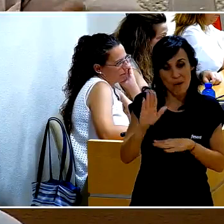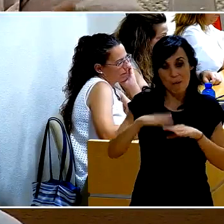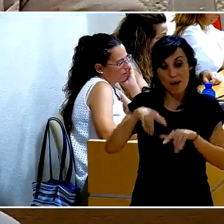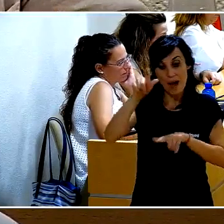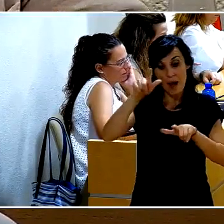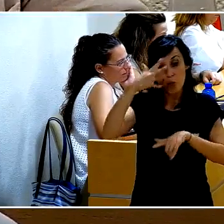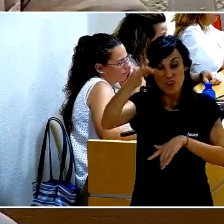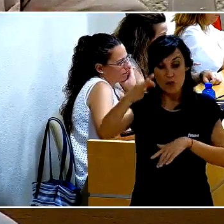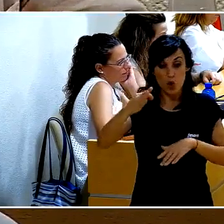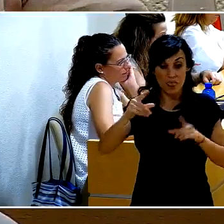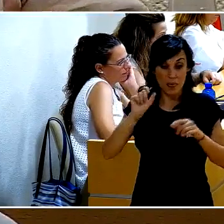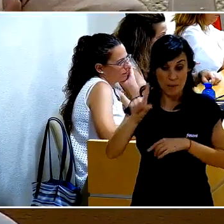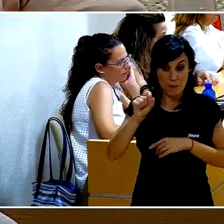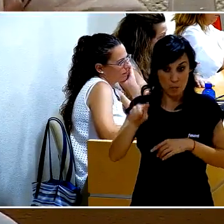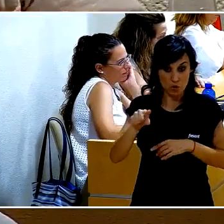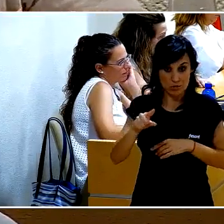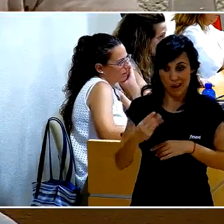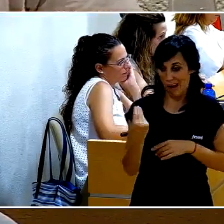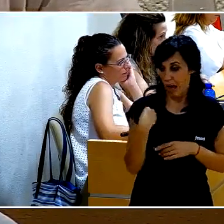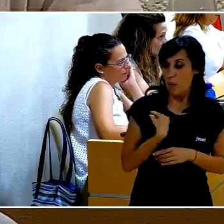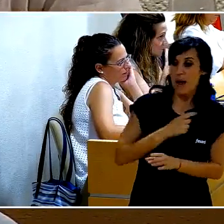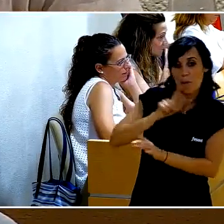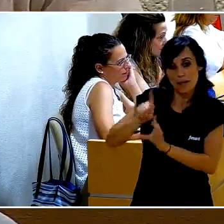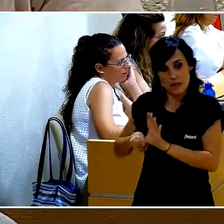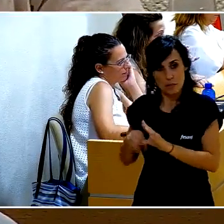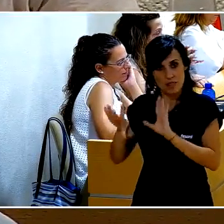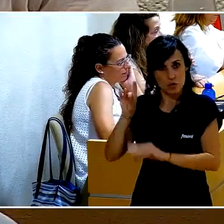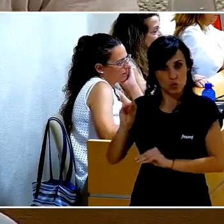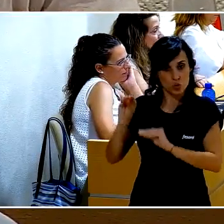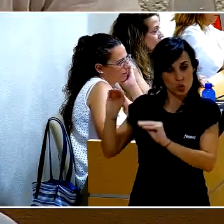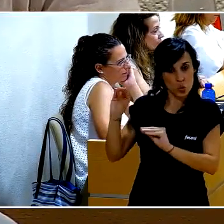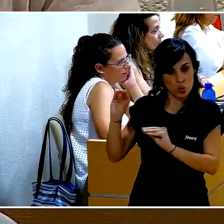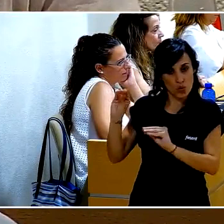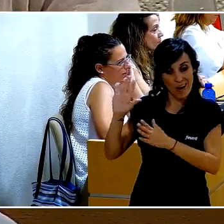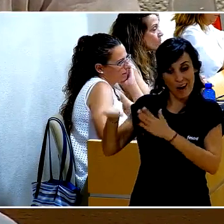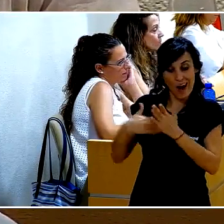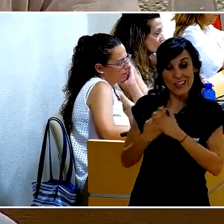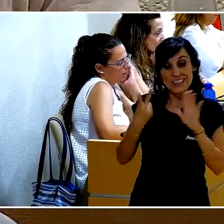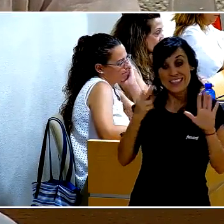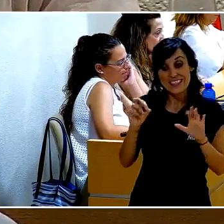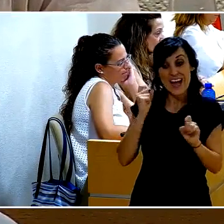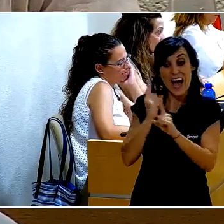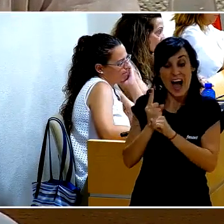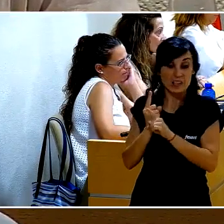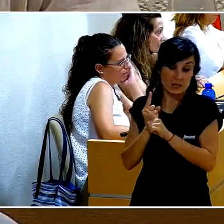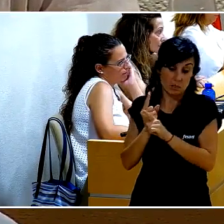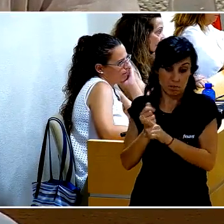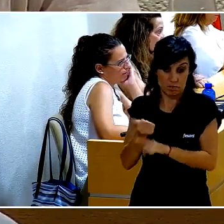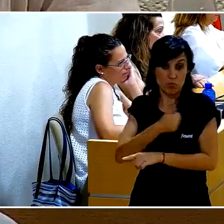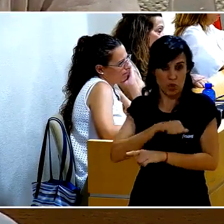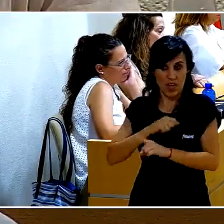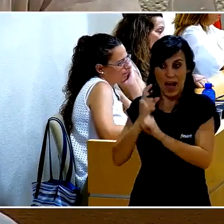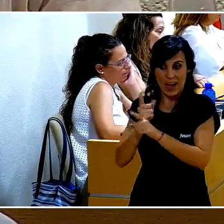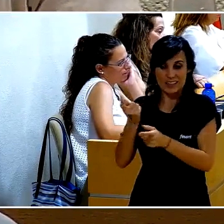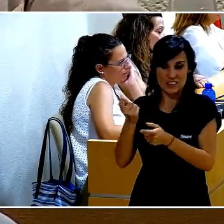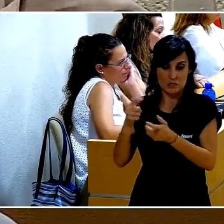de Paiporta se haga partícipe de una decisión que llevó a 70 antidisturbios a una población de unos